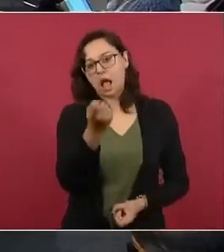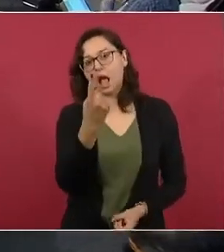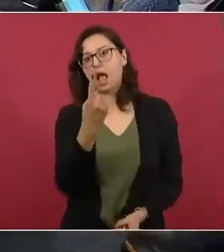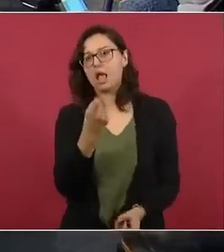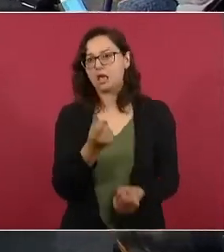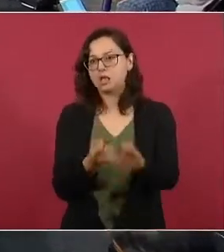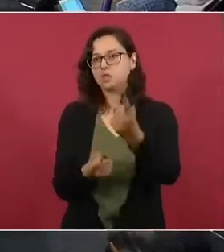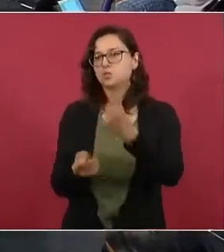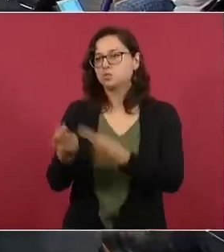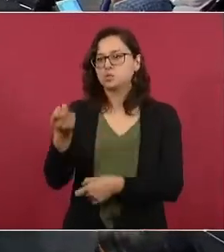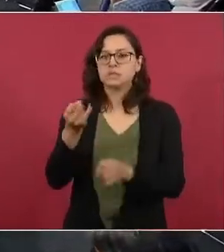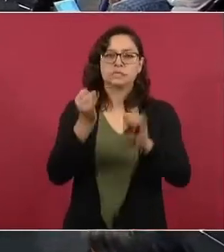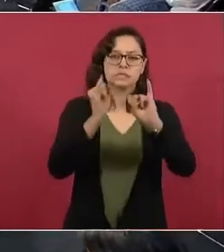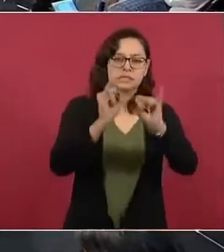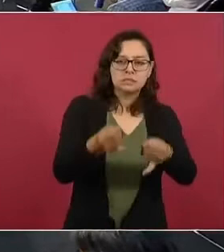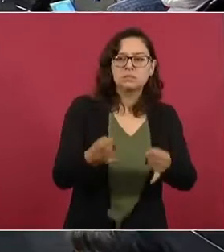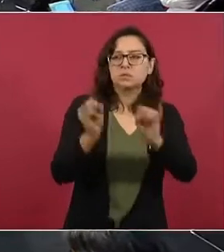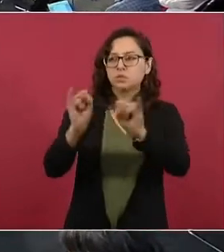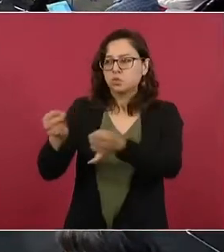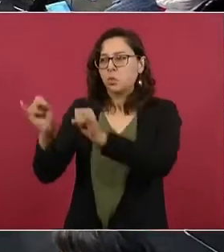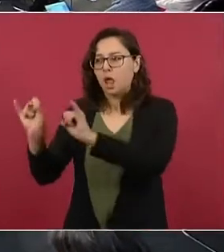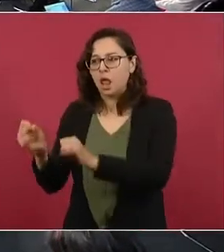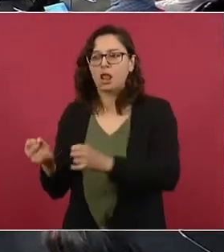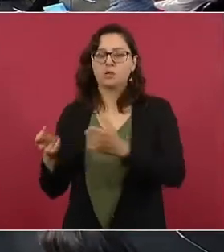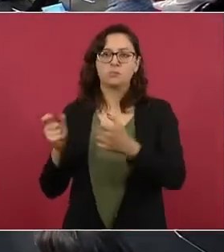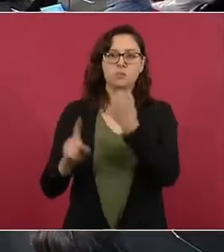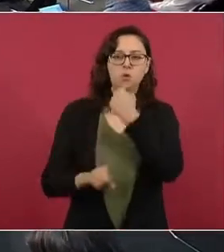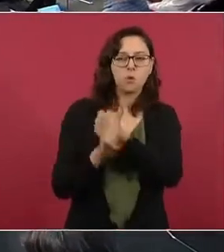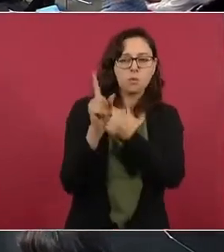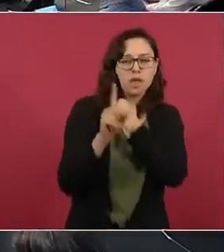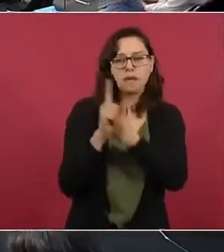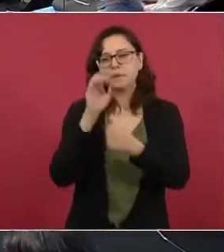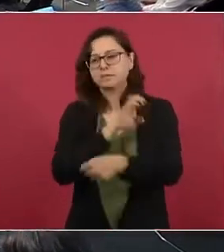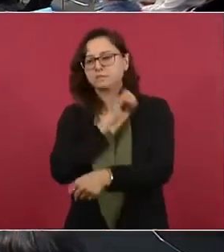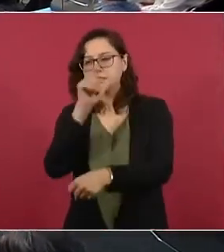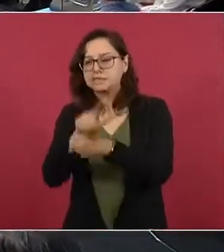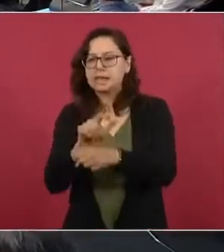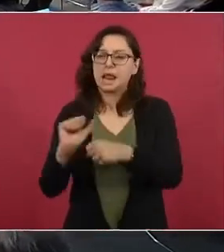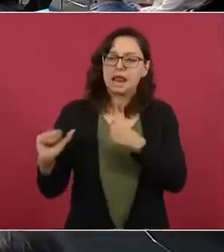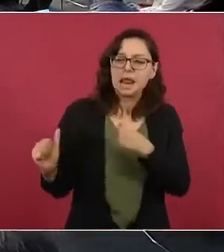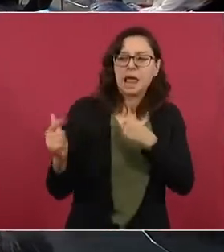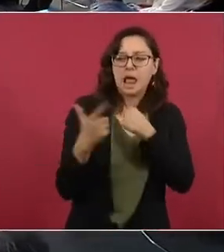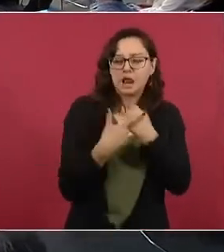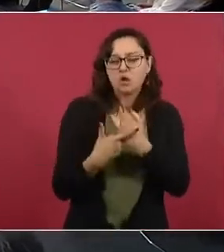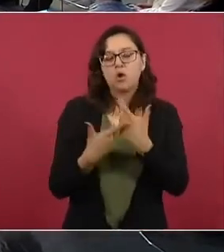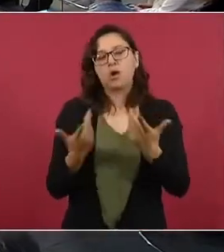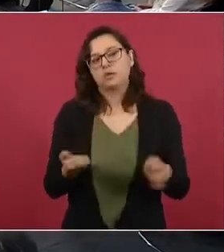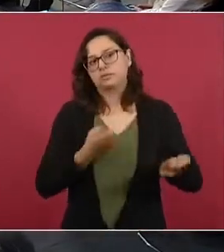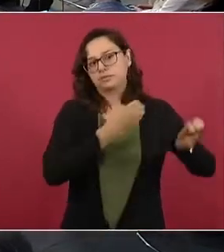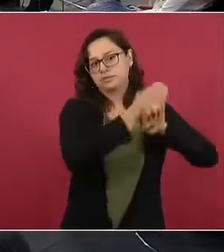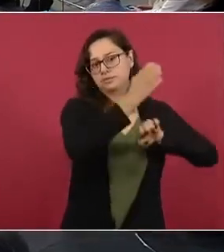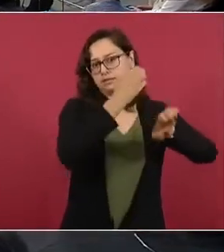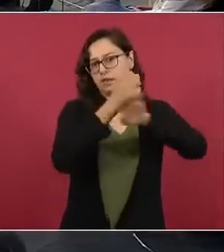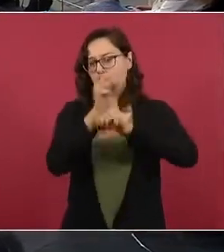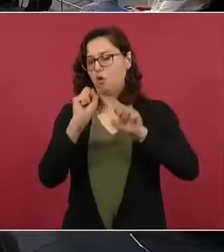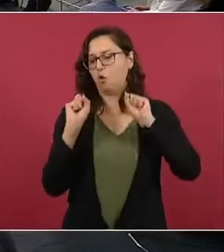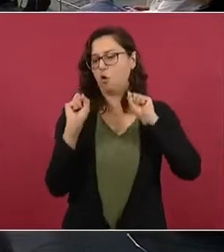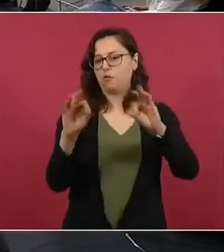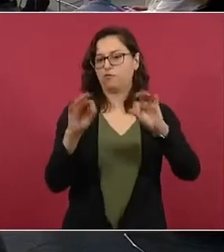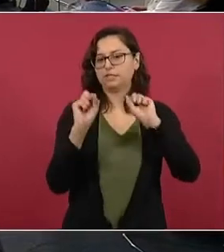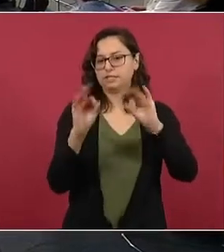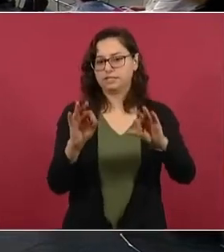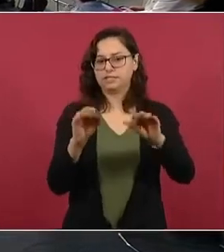hay una oficina de atención en cada estado. Estamos empezando